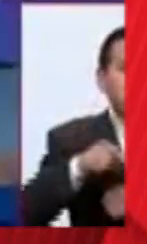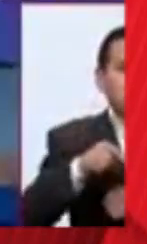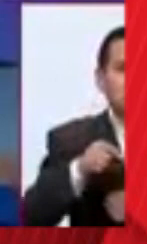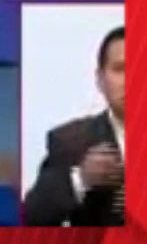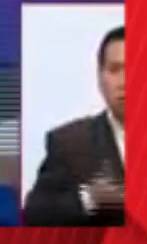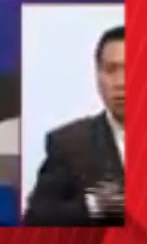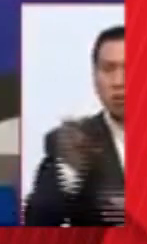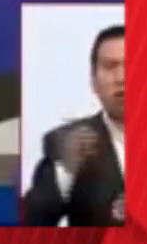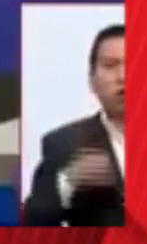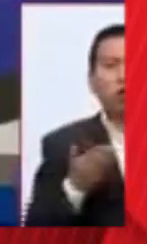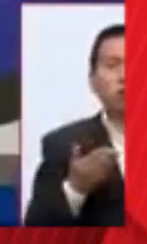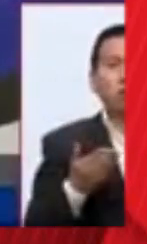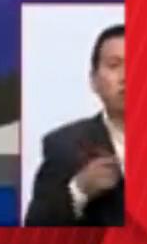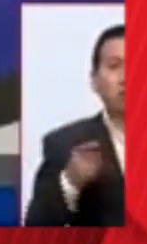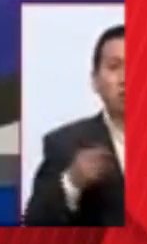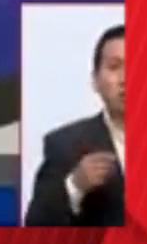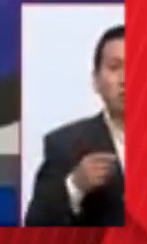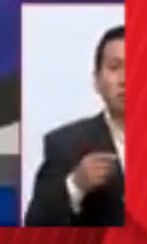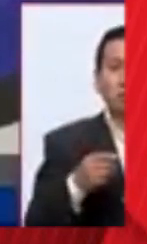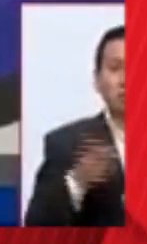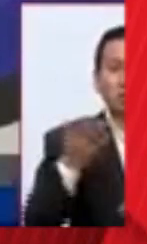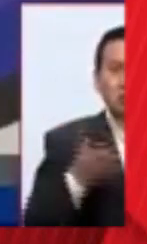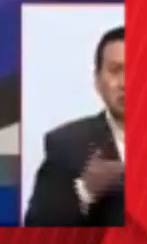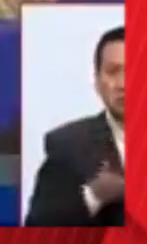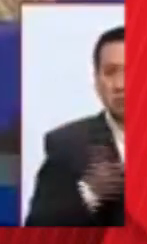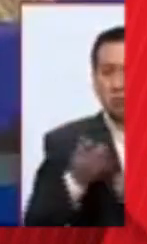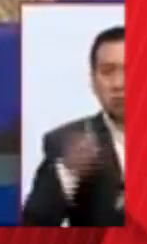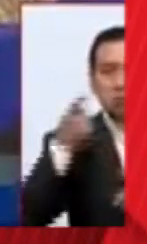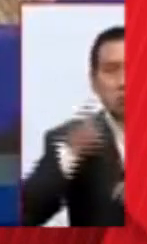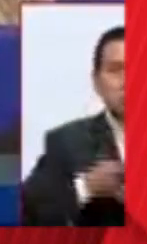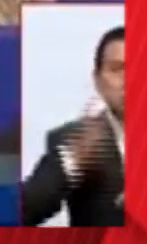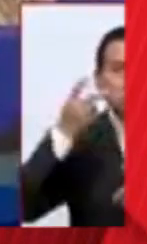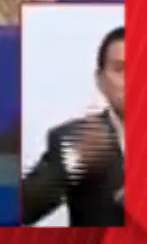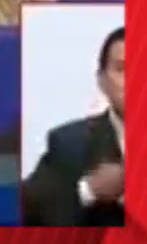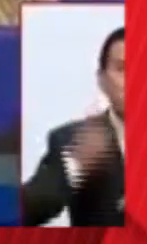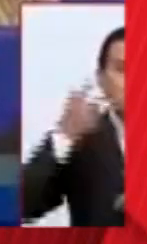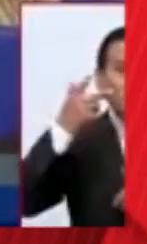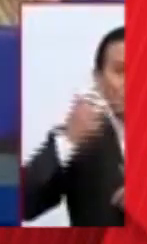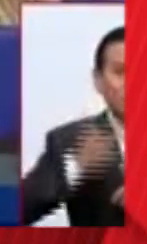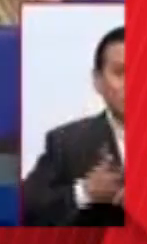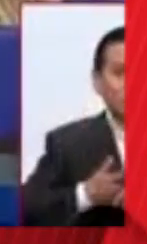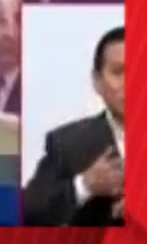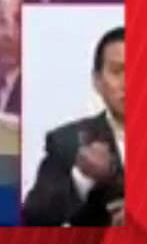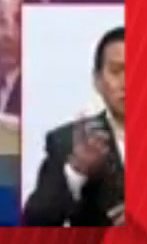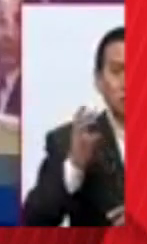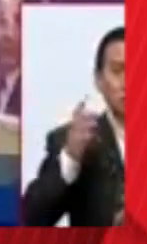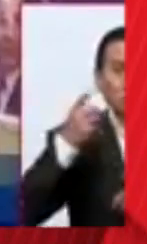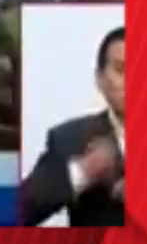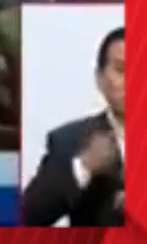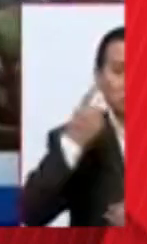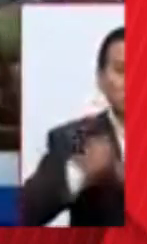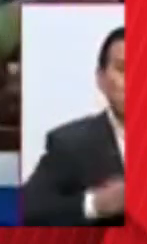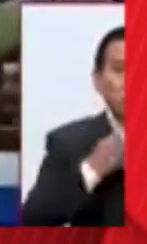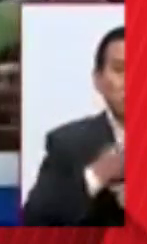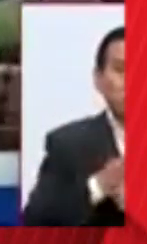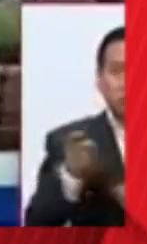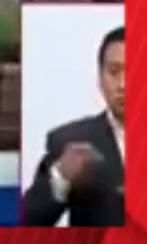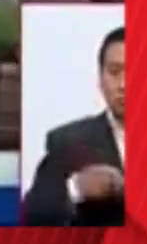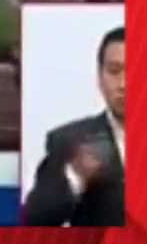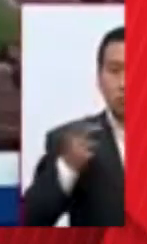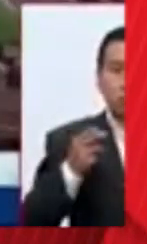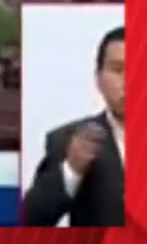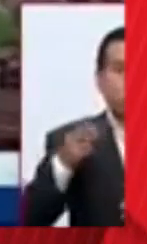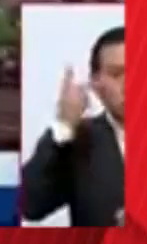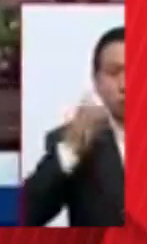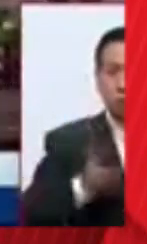irse. Pero faltando, será un mes, dos meses, tres meses, 16 meses, un año, renuncia al